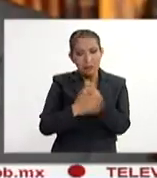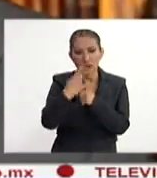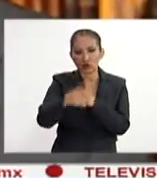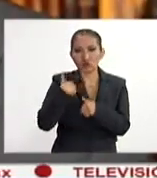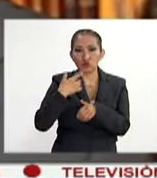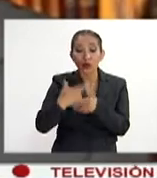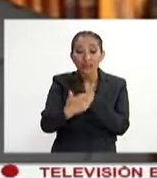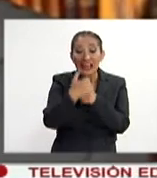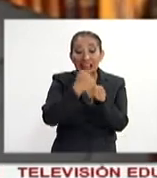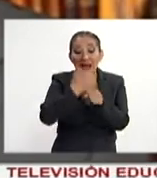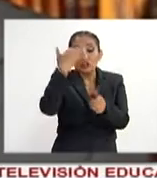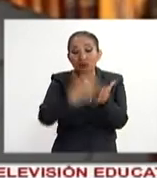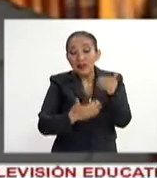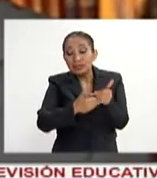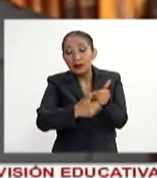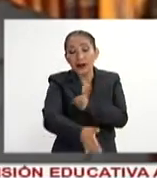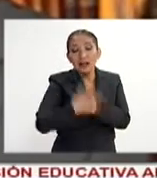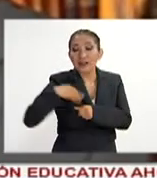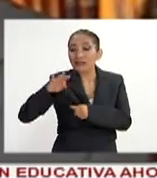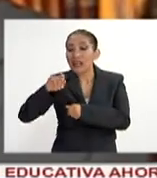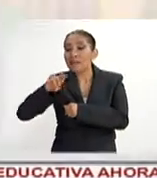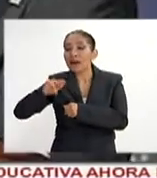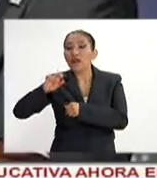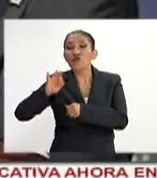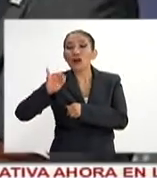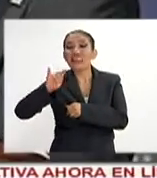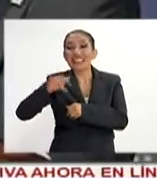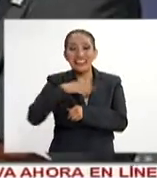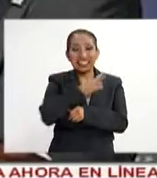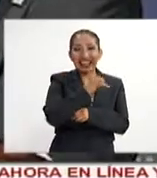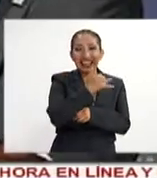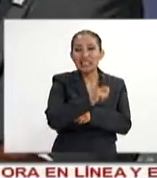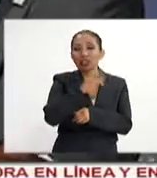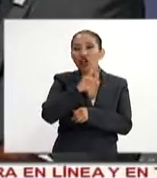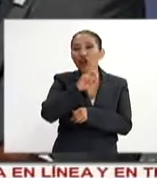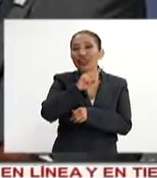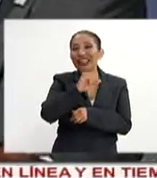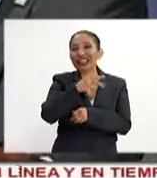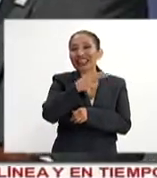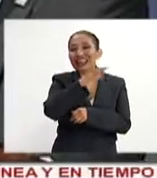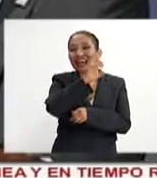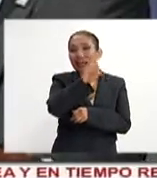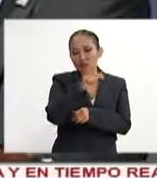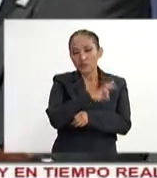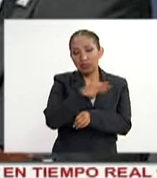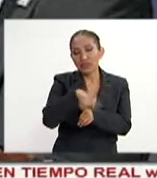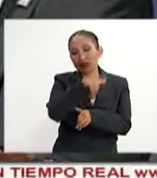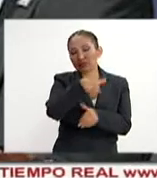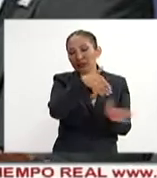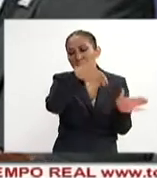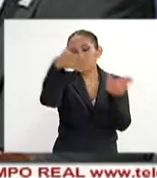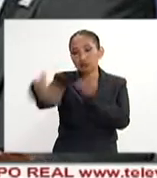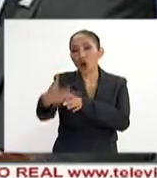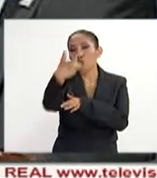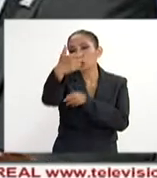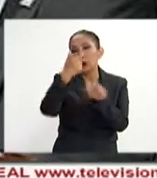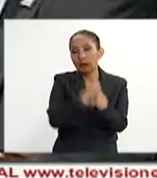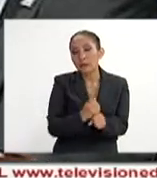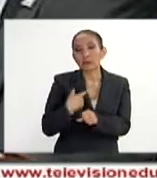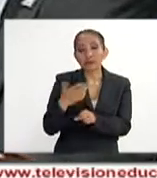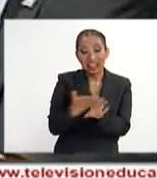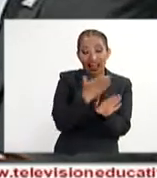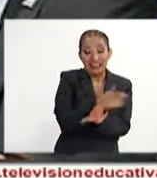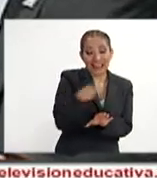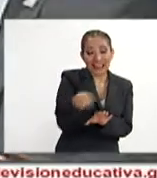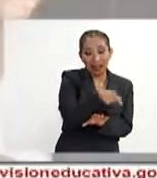mandato dentro de 6 años, mientras que Felipe Fuentes y Reyes Rodríguez Mondragón lo podrán hacer dentro de 8.